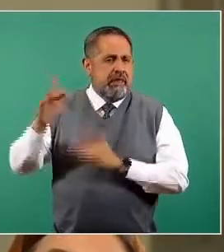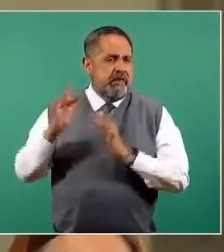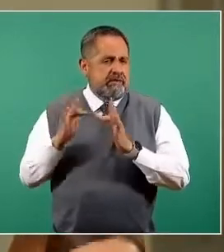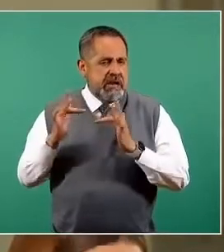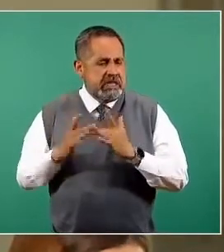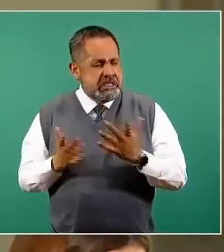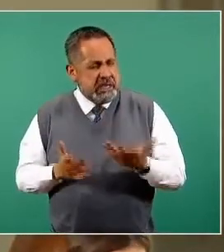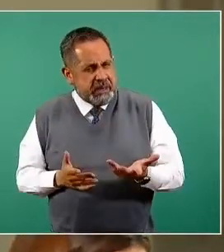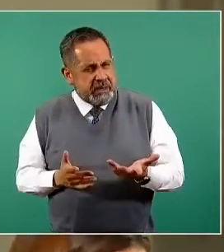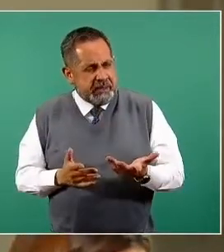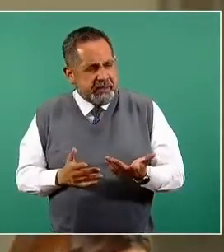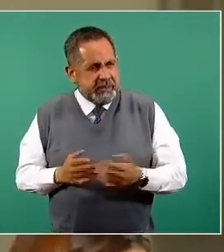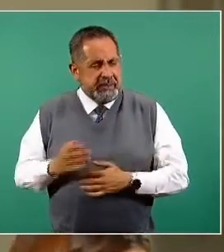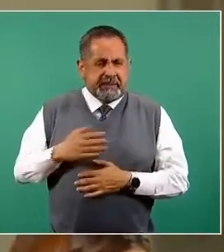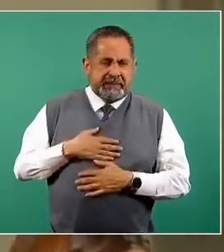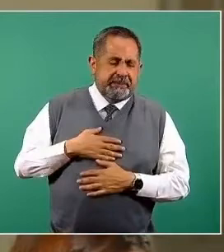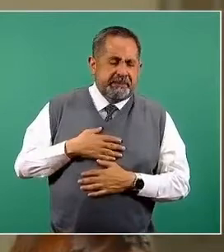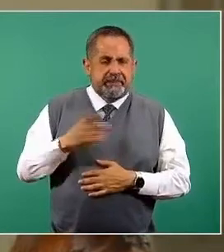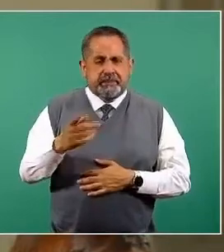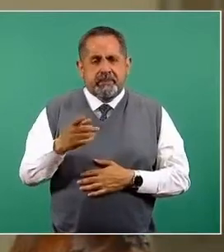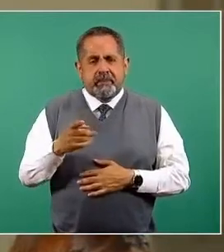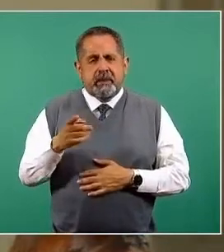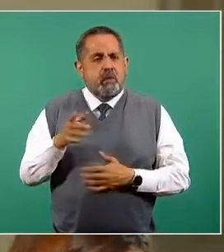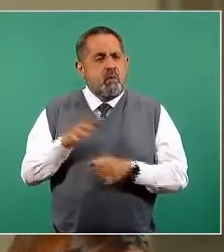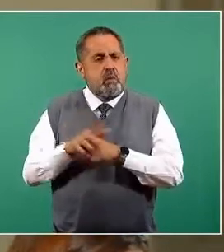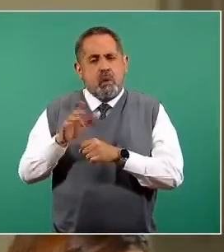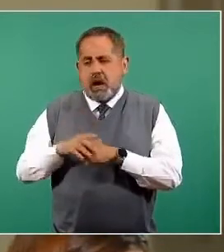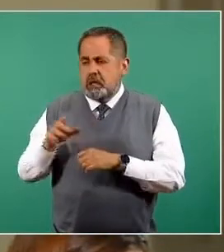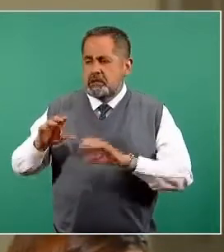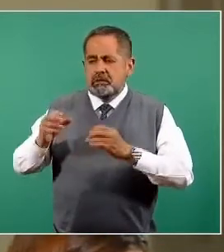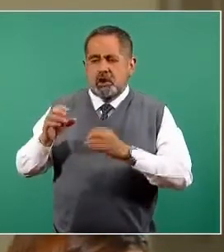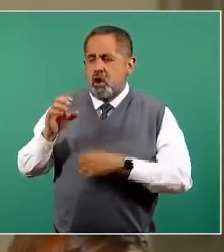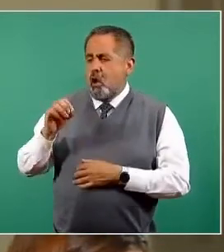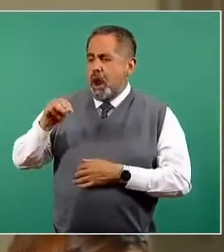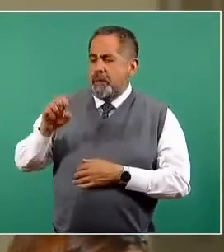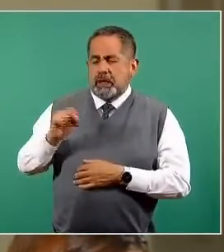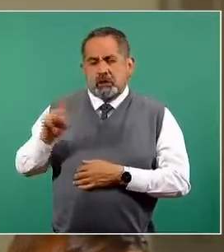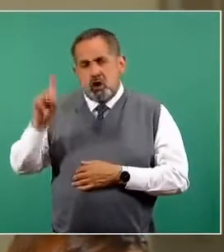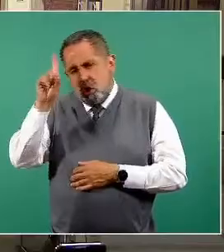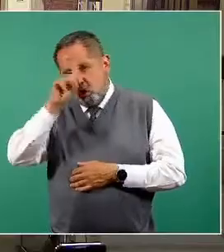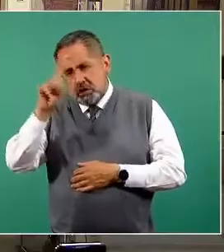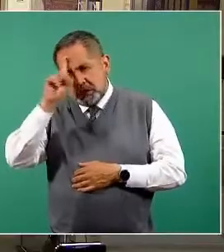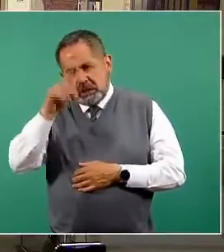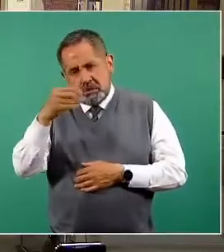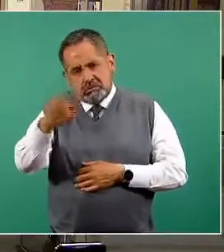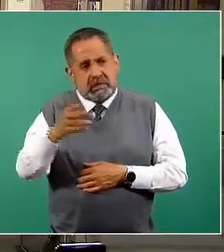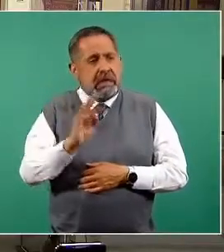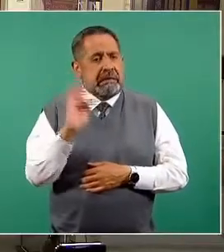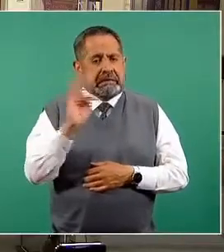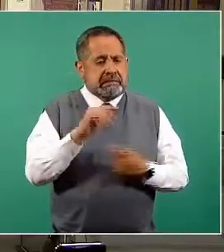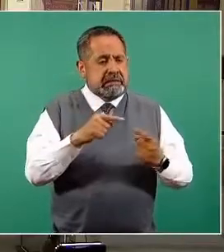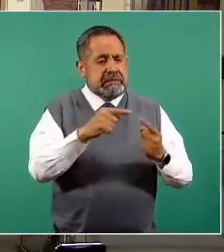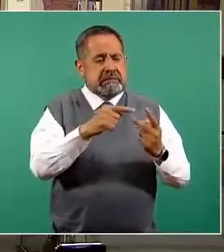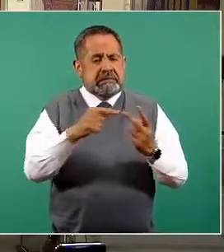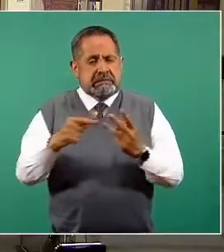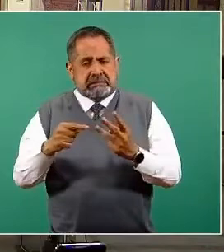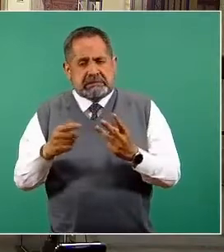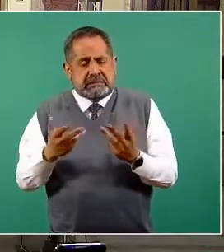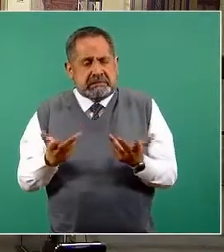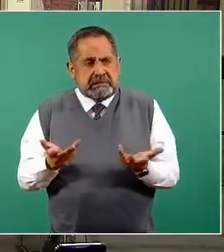galo. ¿Cuáles los consejos de los expertos a nivel mundial con esta tercera oleada, aunque usted ya dio un